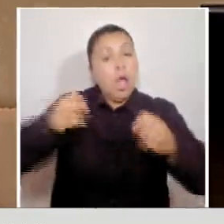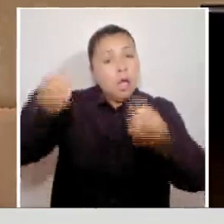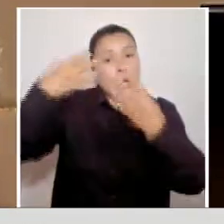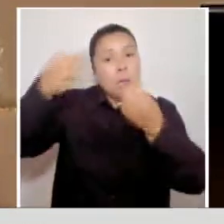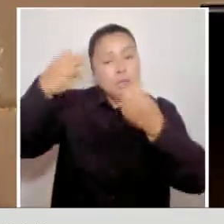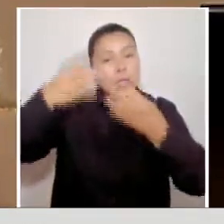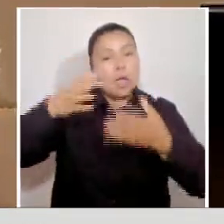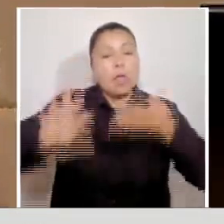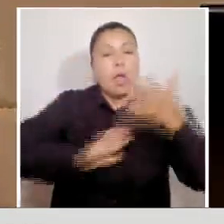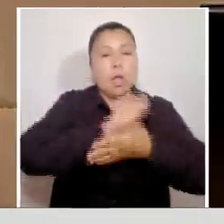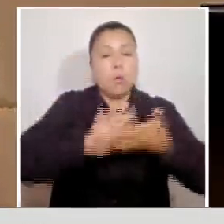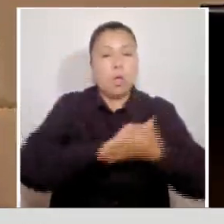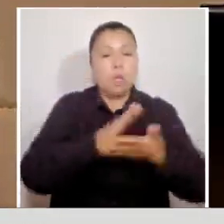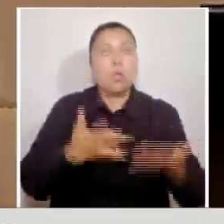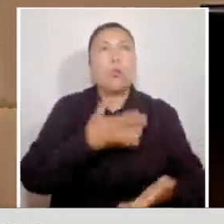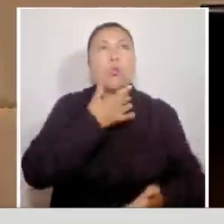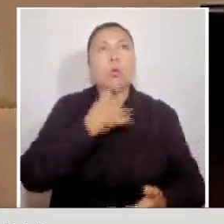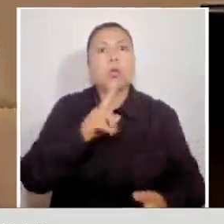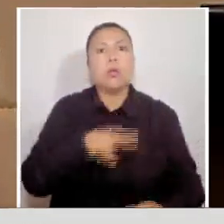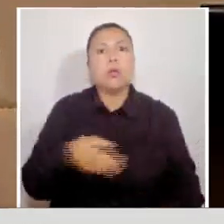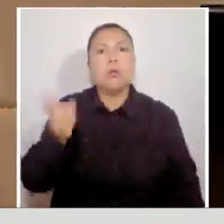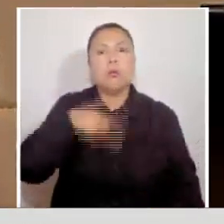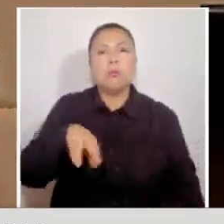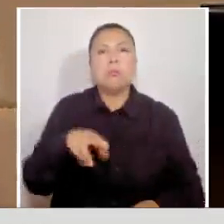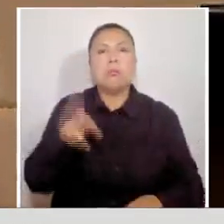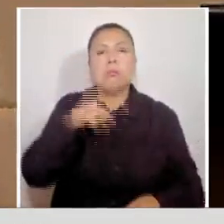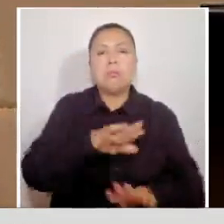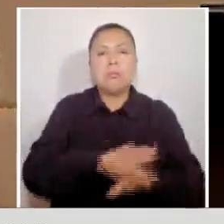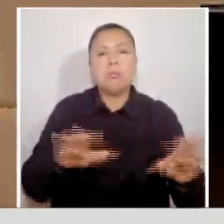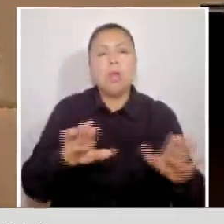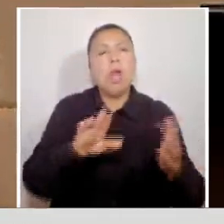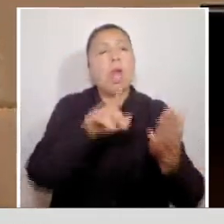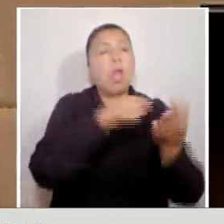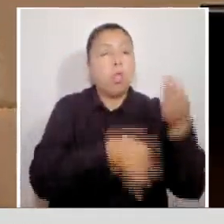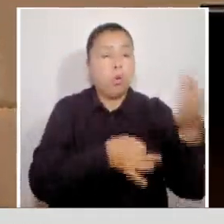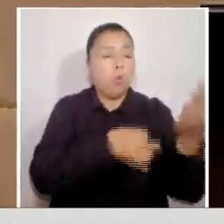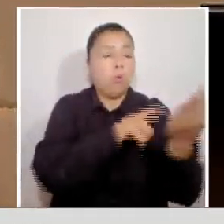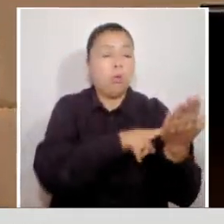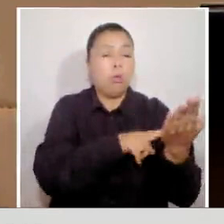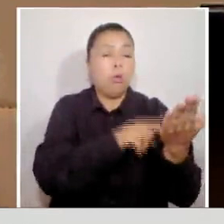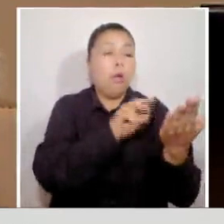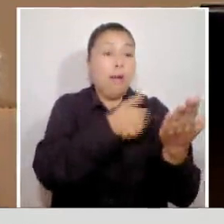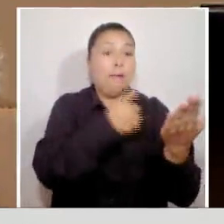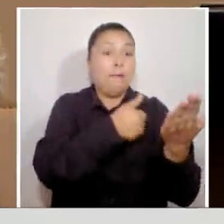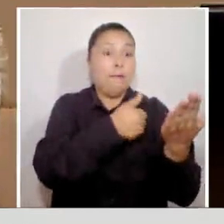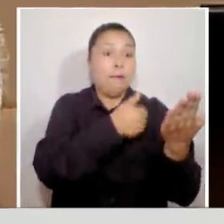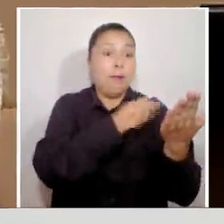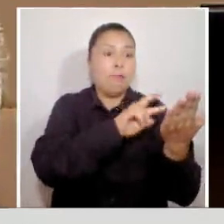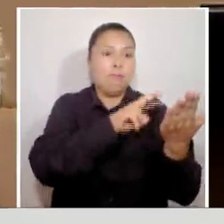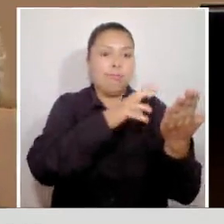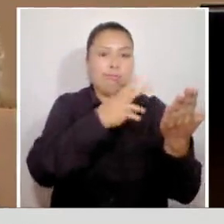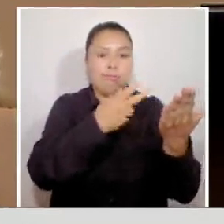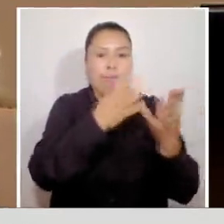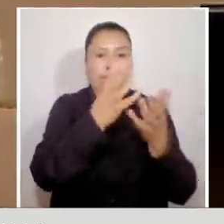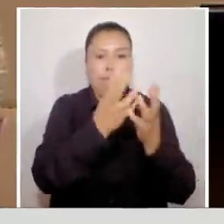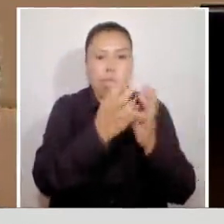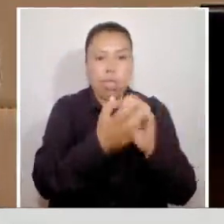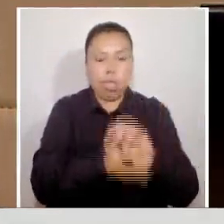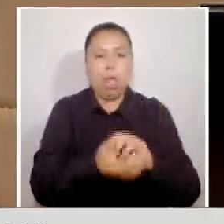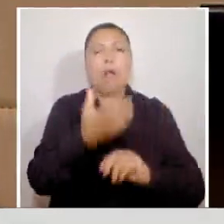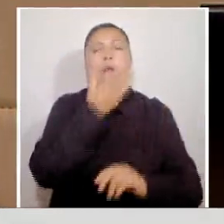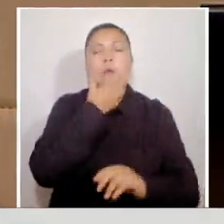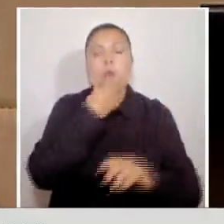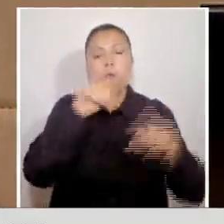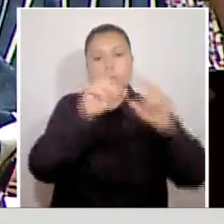seña porque si no repito termino en letra muerta este hermoso proyecto este hermoso título he dicho presidente